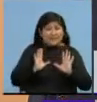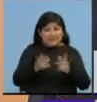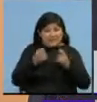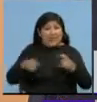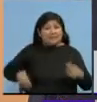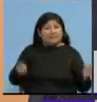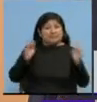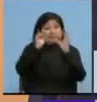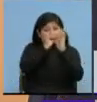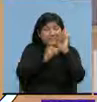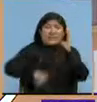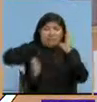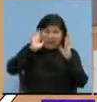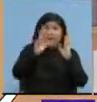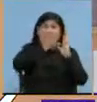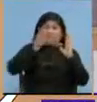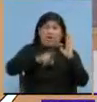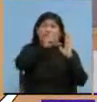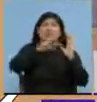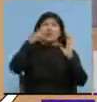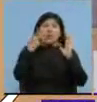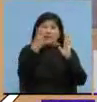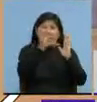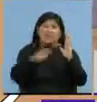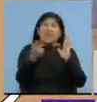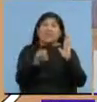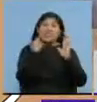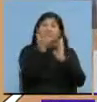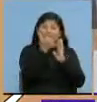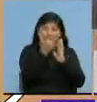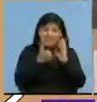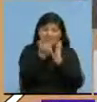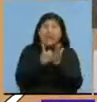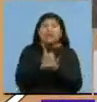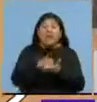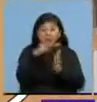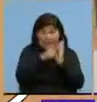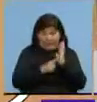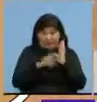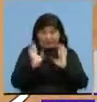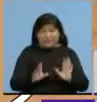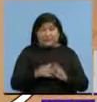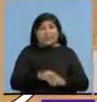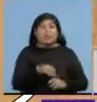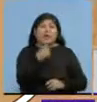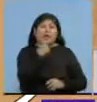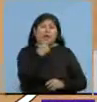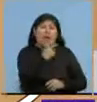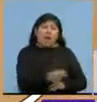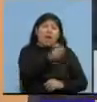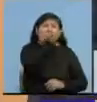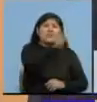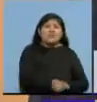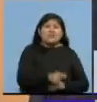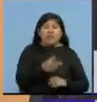exacto. Bueno, pero hay cosas positivas en este año. ¿Hubo cuántas ablaciones? Sí, en lo que va del año llevamos tres ablaciones,